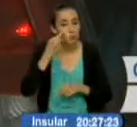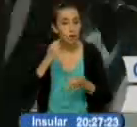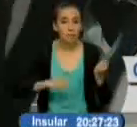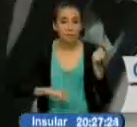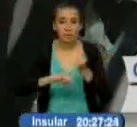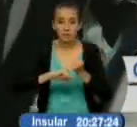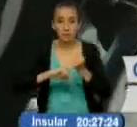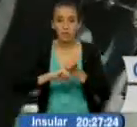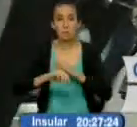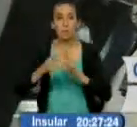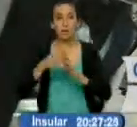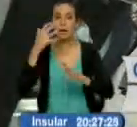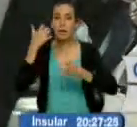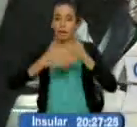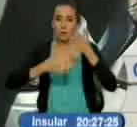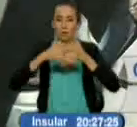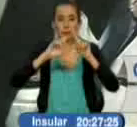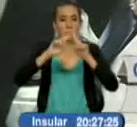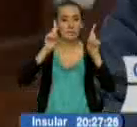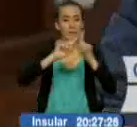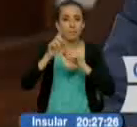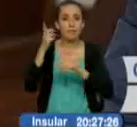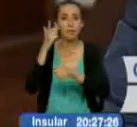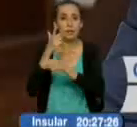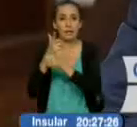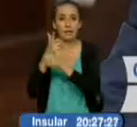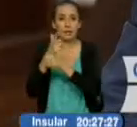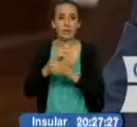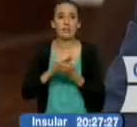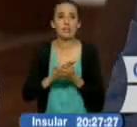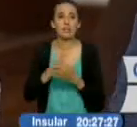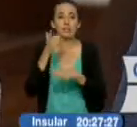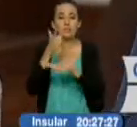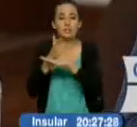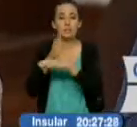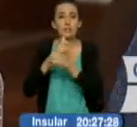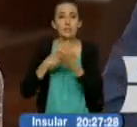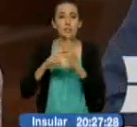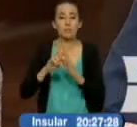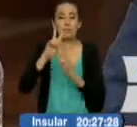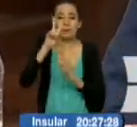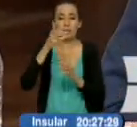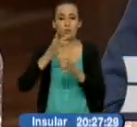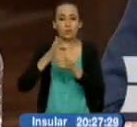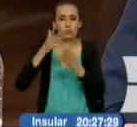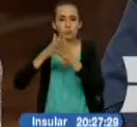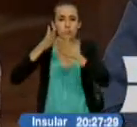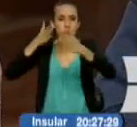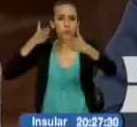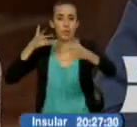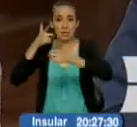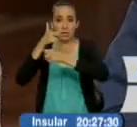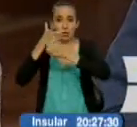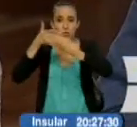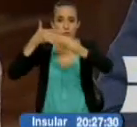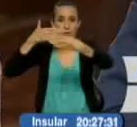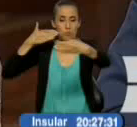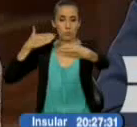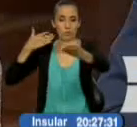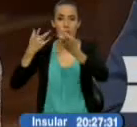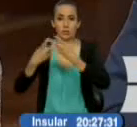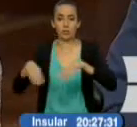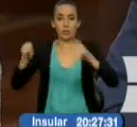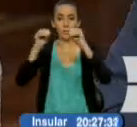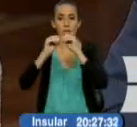caso, así como diversos tipos de armas. Fueron 18 armas largas, dos pistolas de 9 milímetros, más o menos